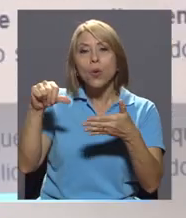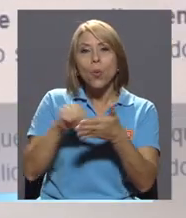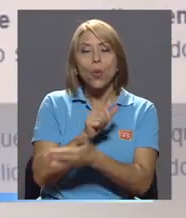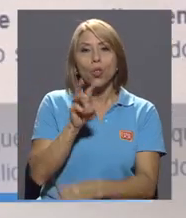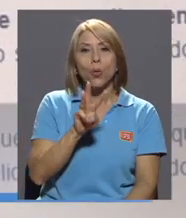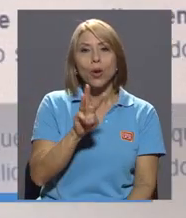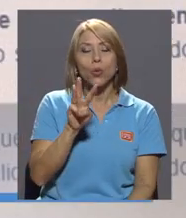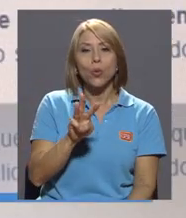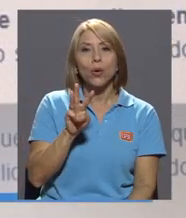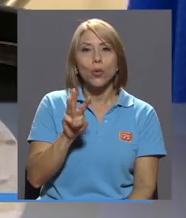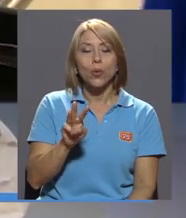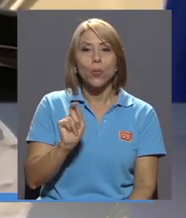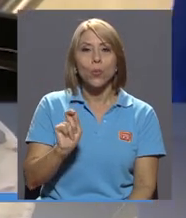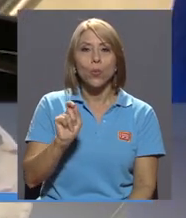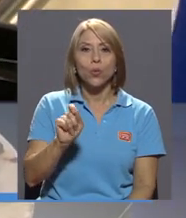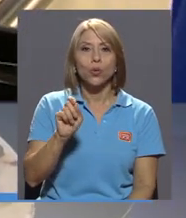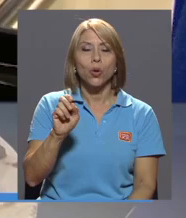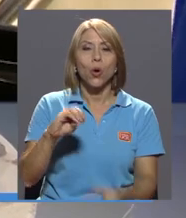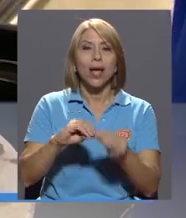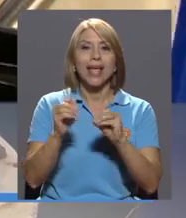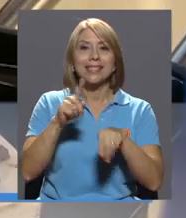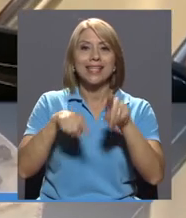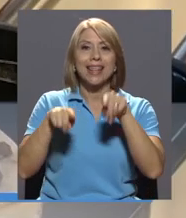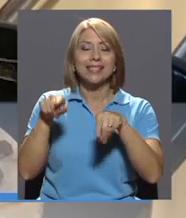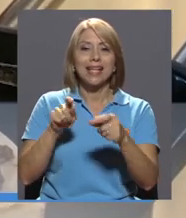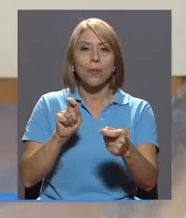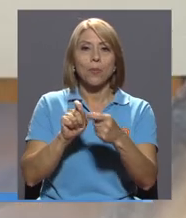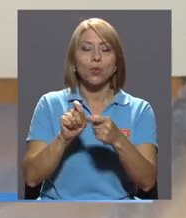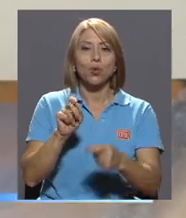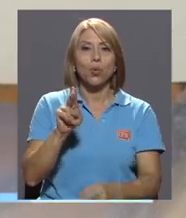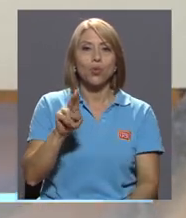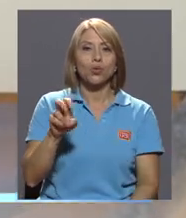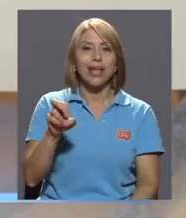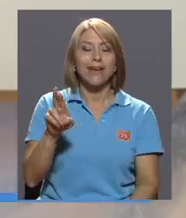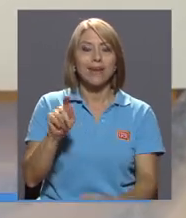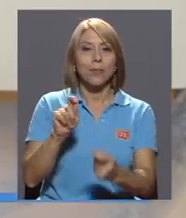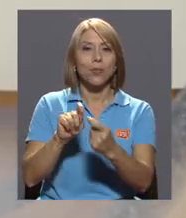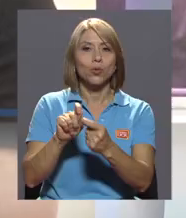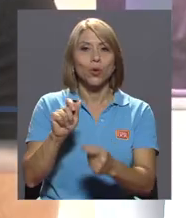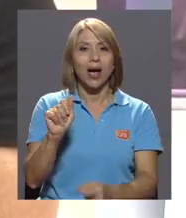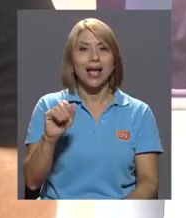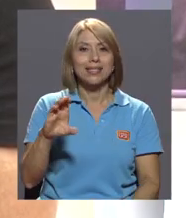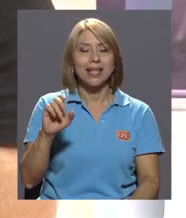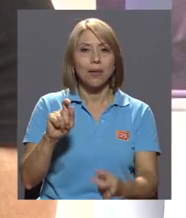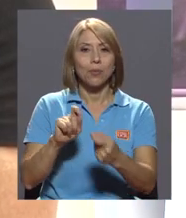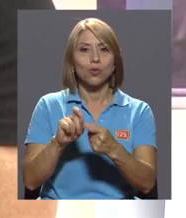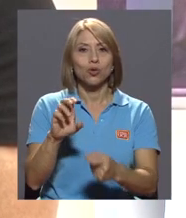web www.estadistica.ucr.ac.cr.